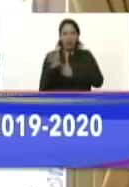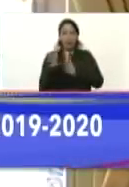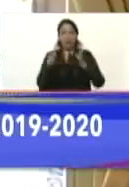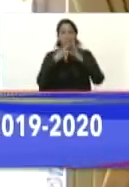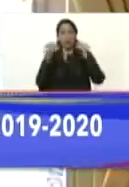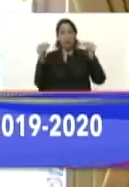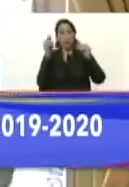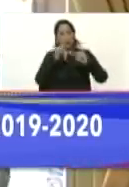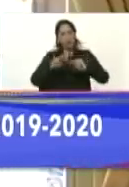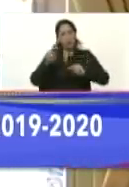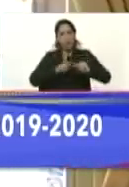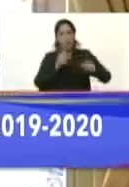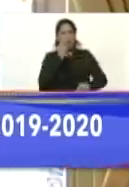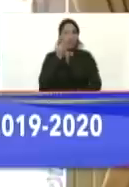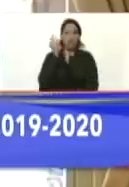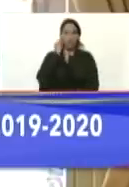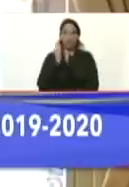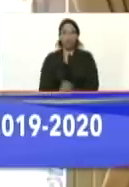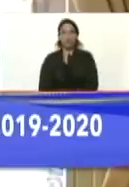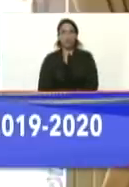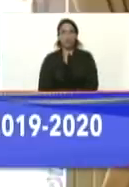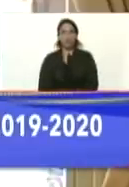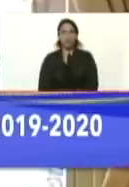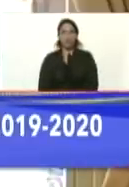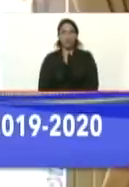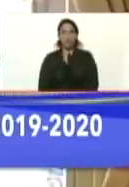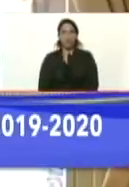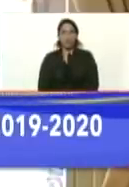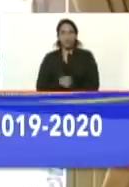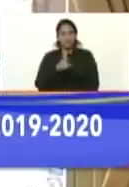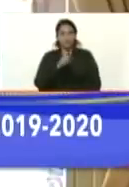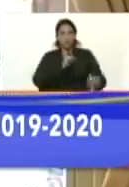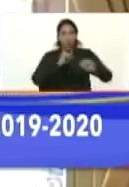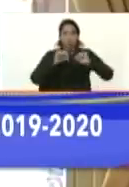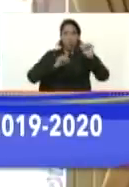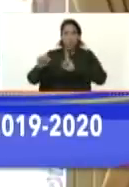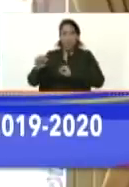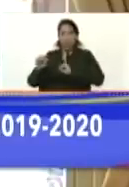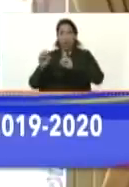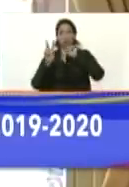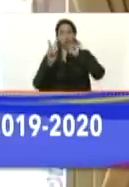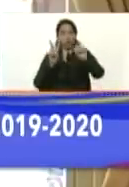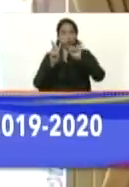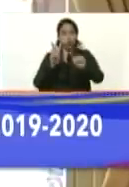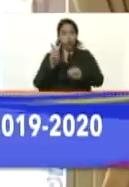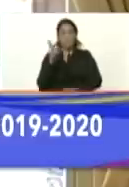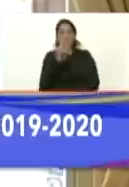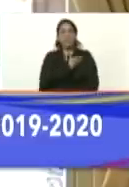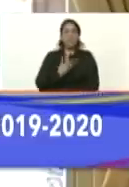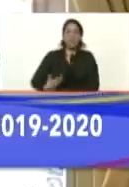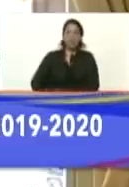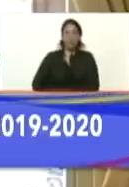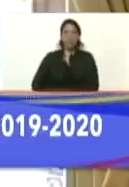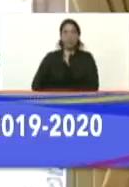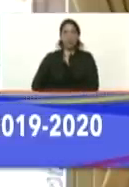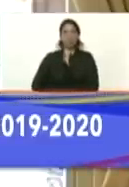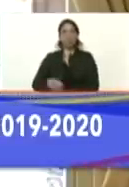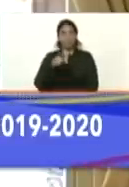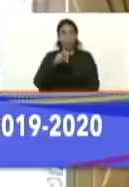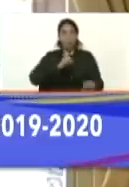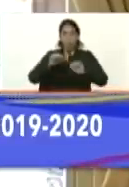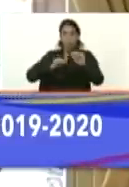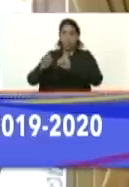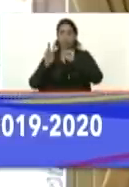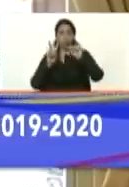todos los niños y niñas está el movimiento somos venezuela vicepresidenta del movimiento somos